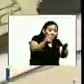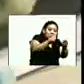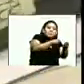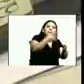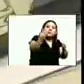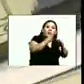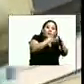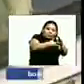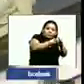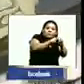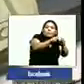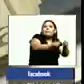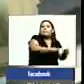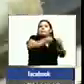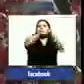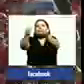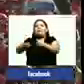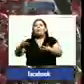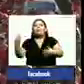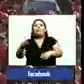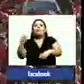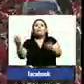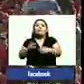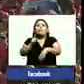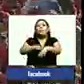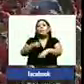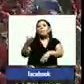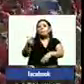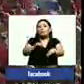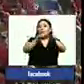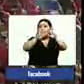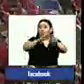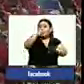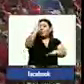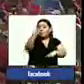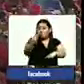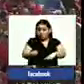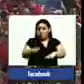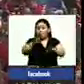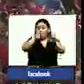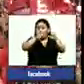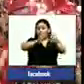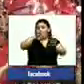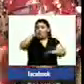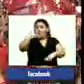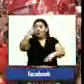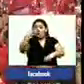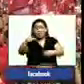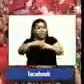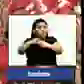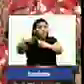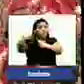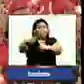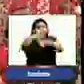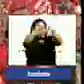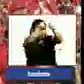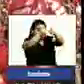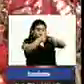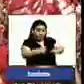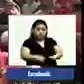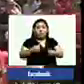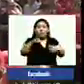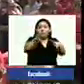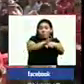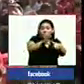política. Esta devolución se debe efectuar en un plazo de 90 días, después que los resultados son declarados oficiales. Y hasta la